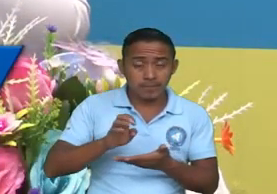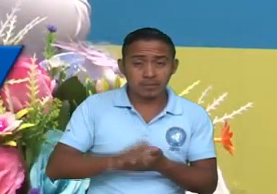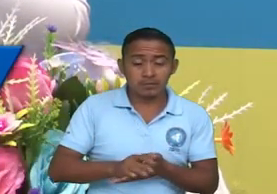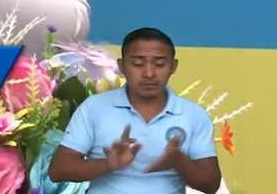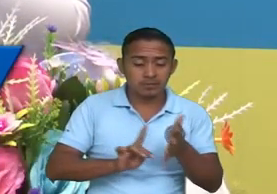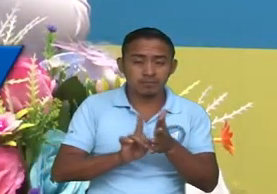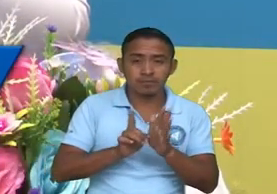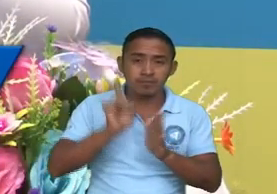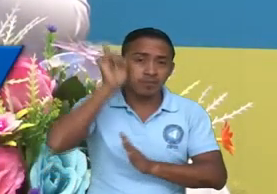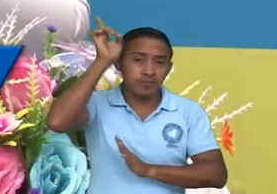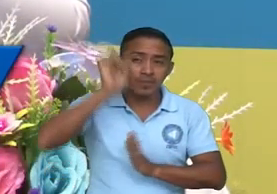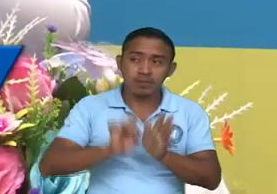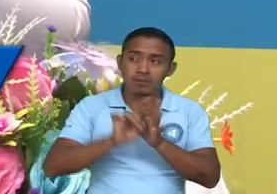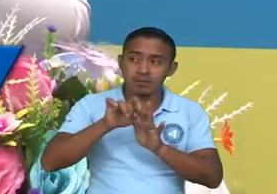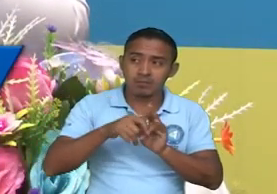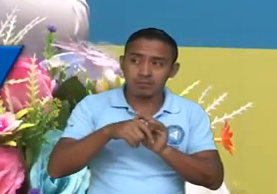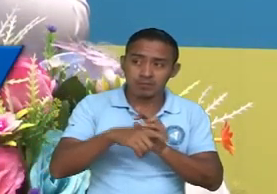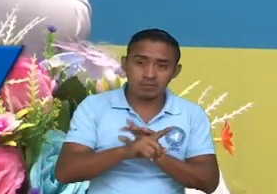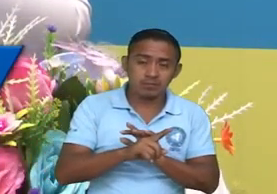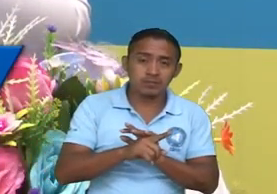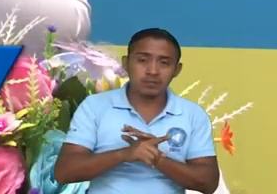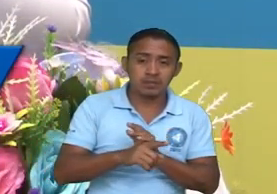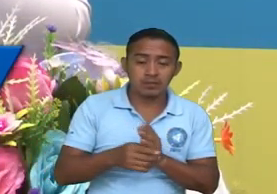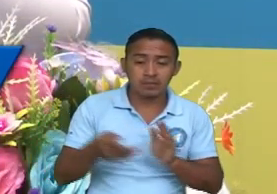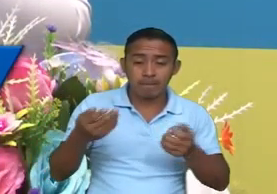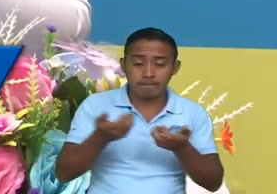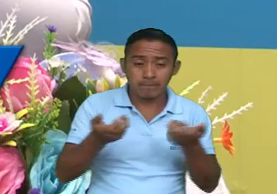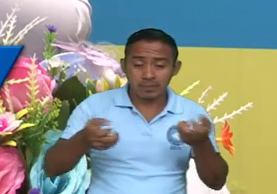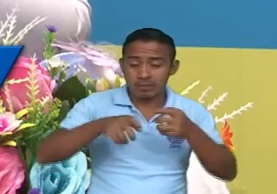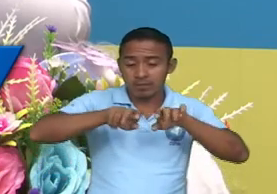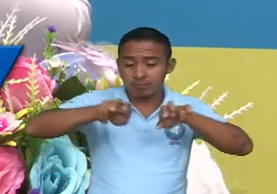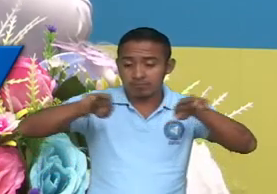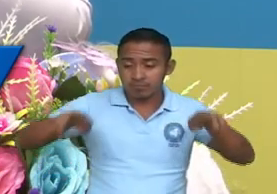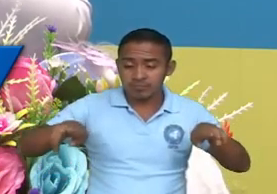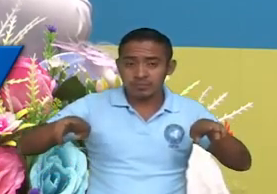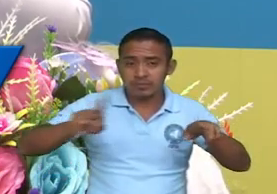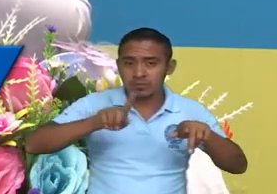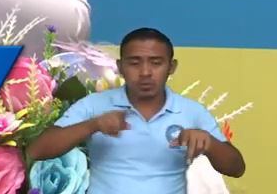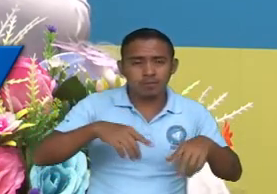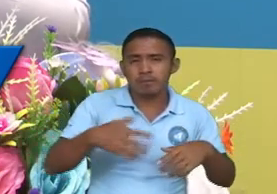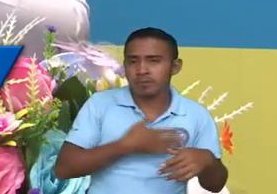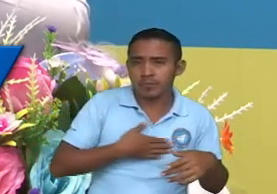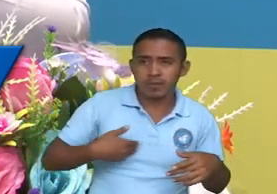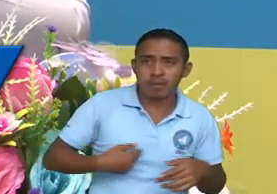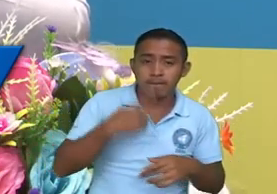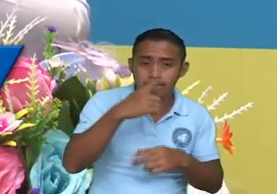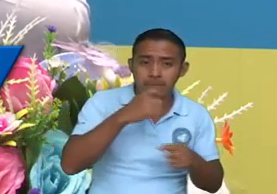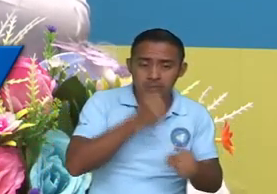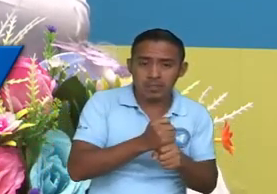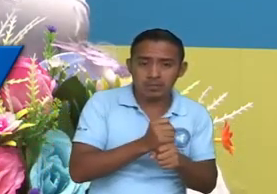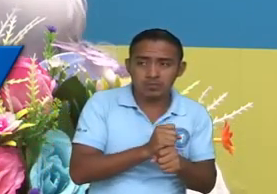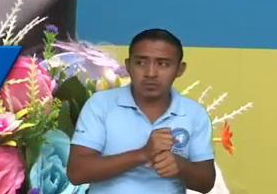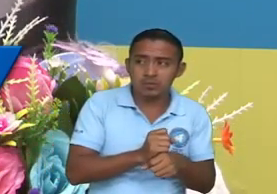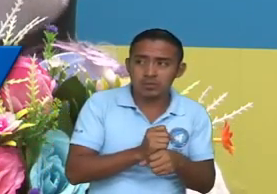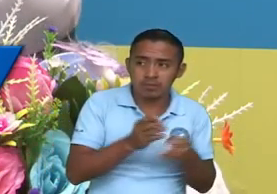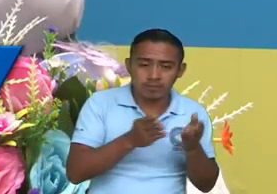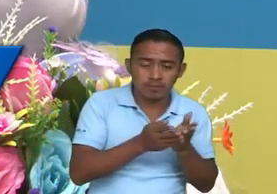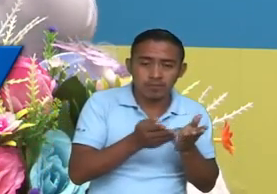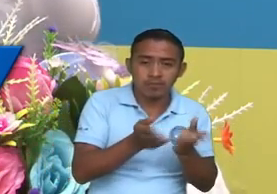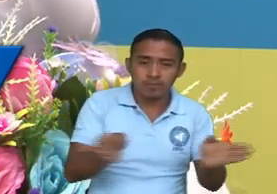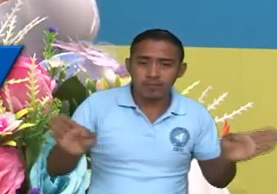es definitivamente mejor descartarlo. ¿O hay algún momento que la realidad que es sí se que, pudiera? En la